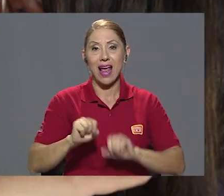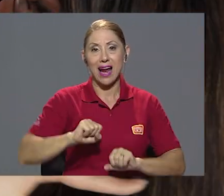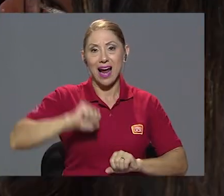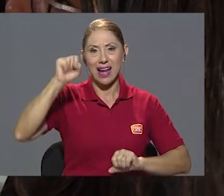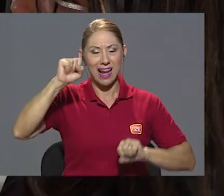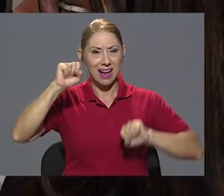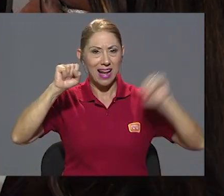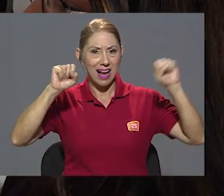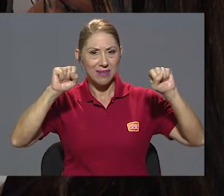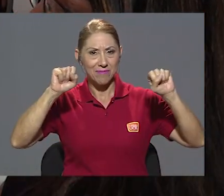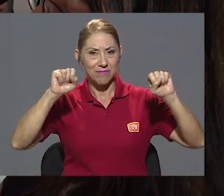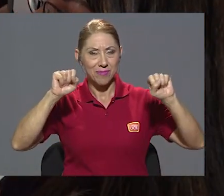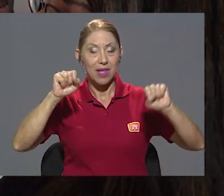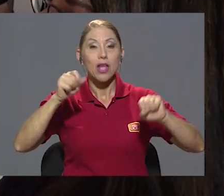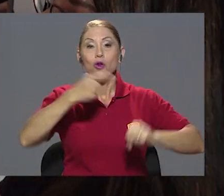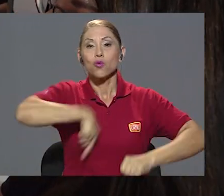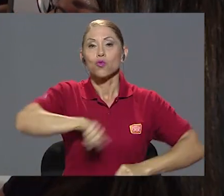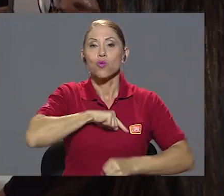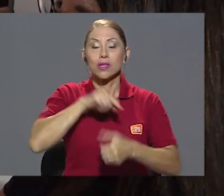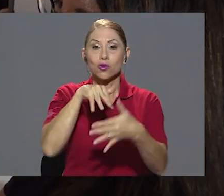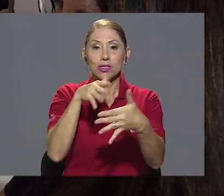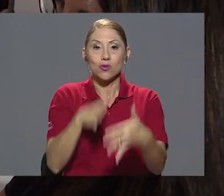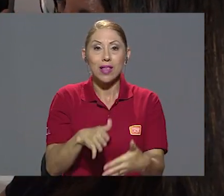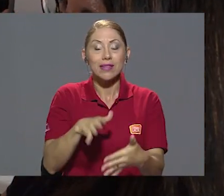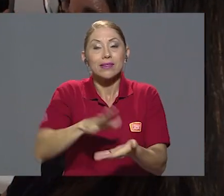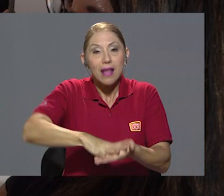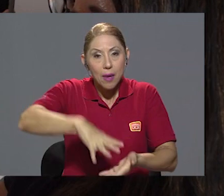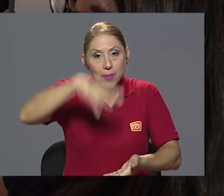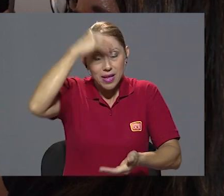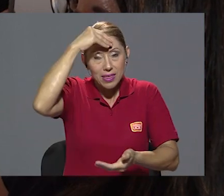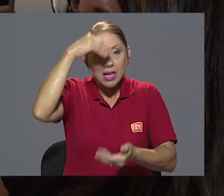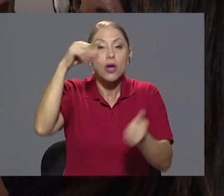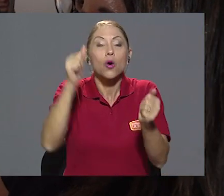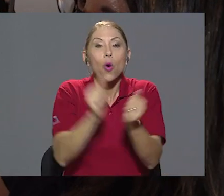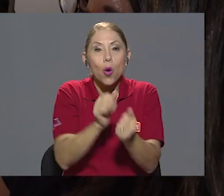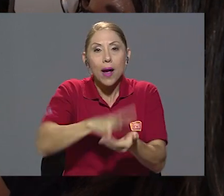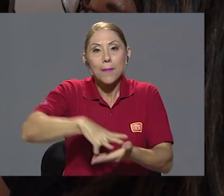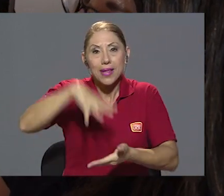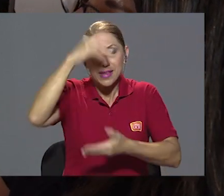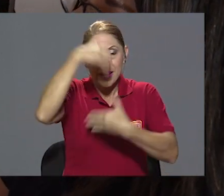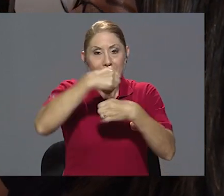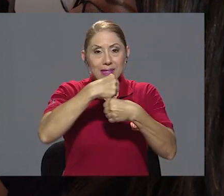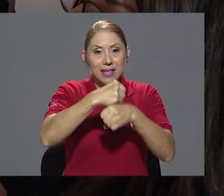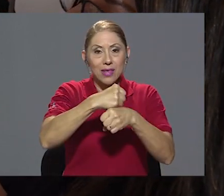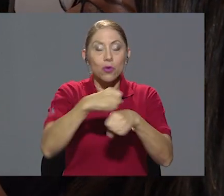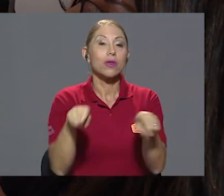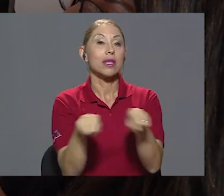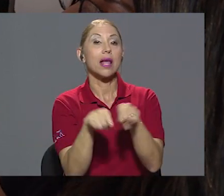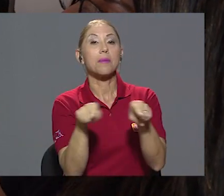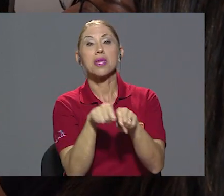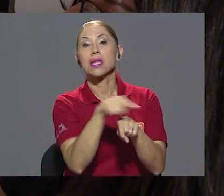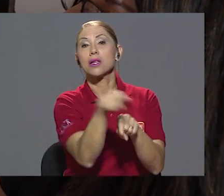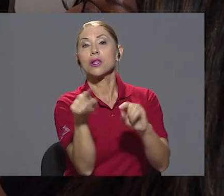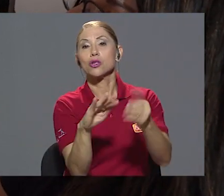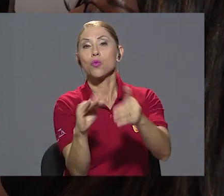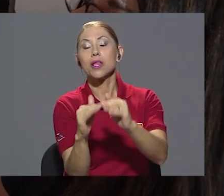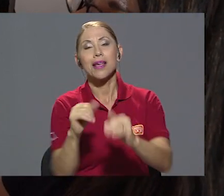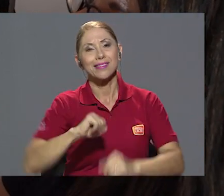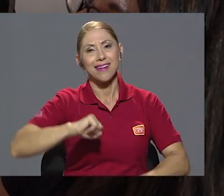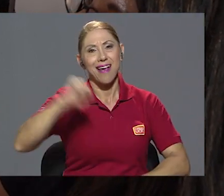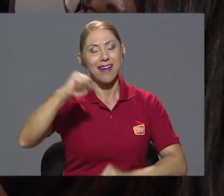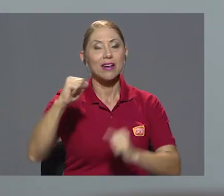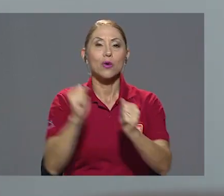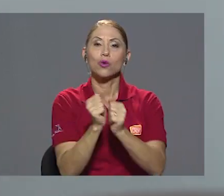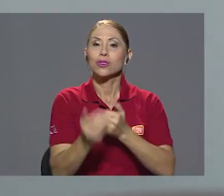un ganar-ganar. Aprenden nuestros estudiantes a través de ese aprender haciendo, ¿verdad? Y ganan las comunidades a través de los servicios,